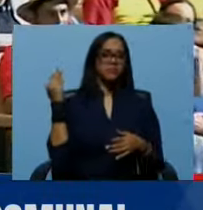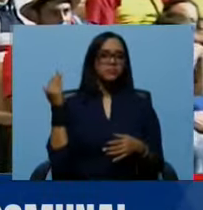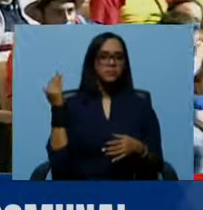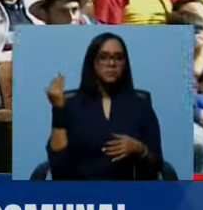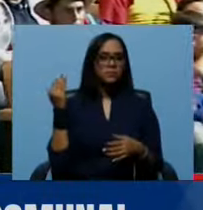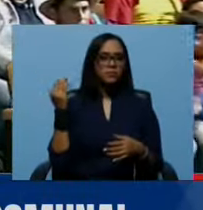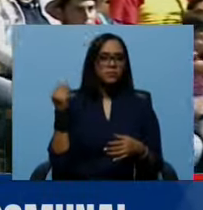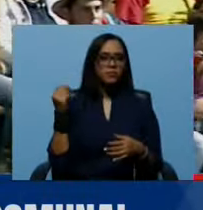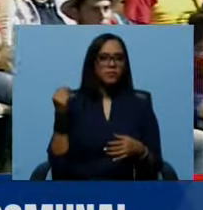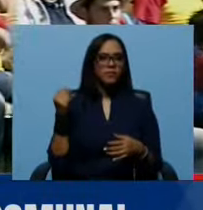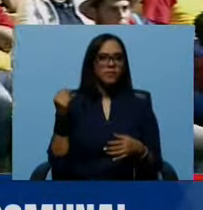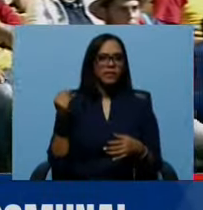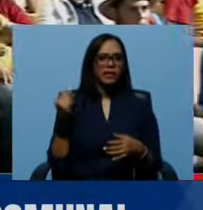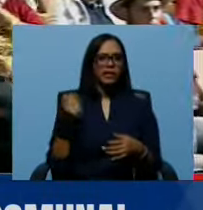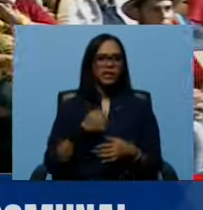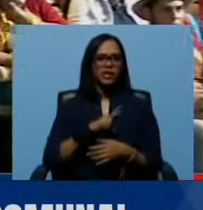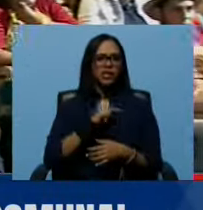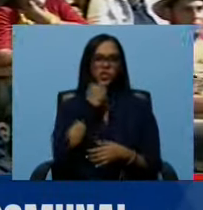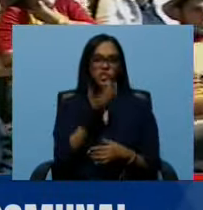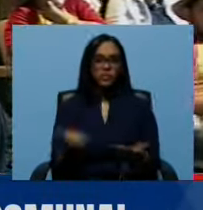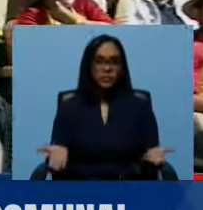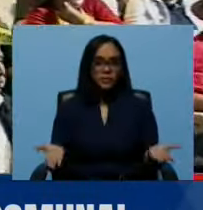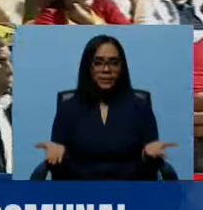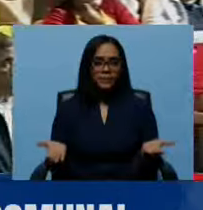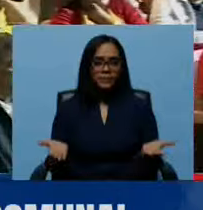y no llega a triángulo.